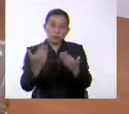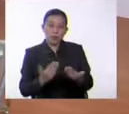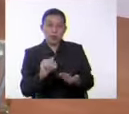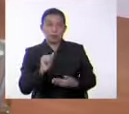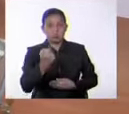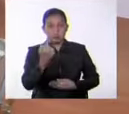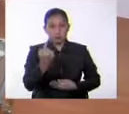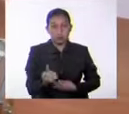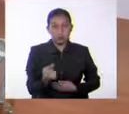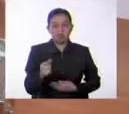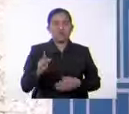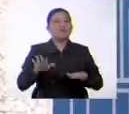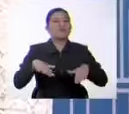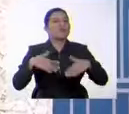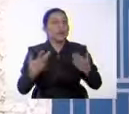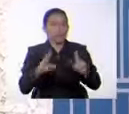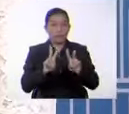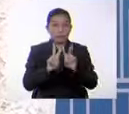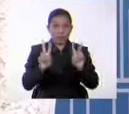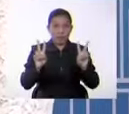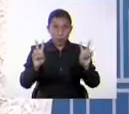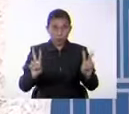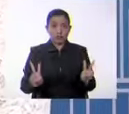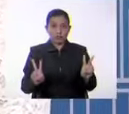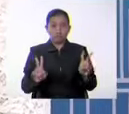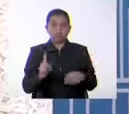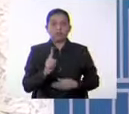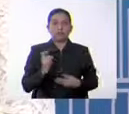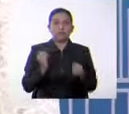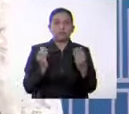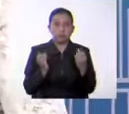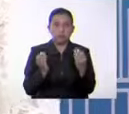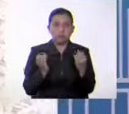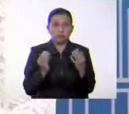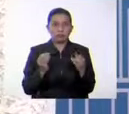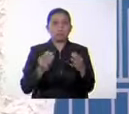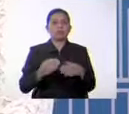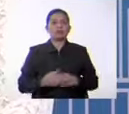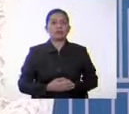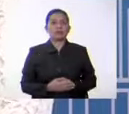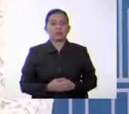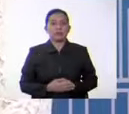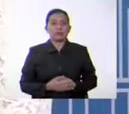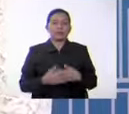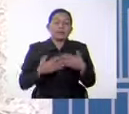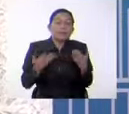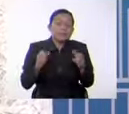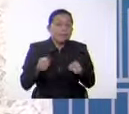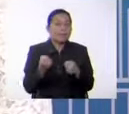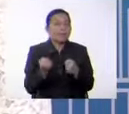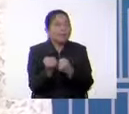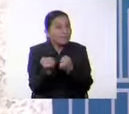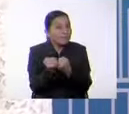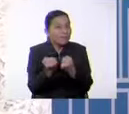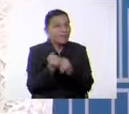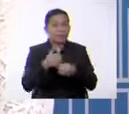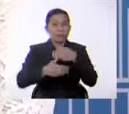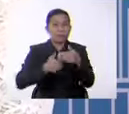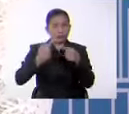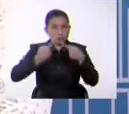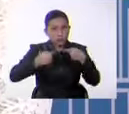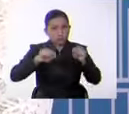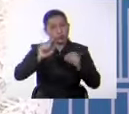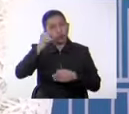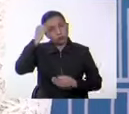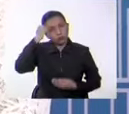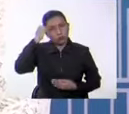acompaña en formato virtual, y a todos ustedes, queridos estudiantes, ya que este esfuerzo es para poder apoyar su proceso de continuidad educativa